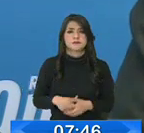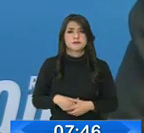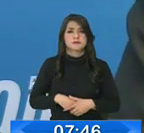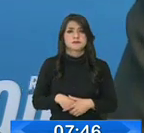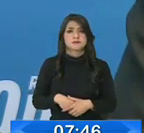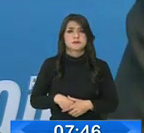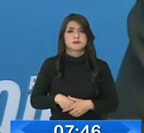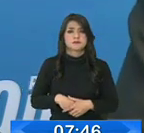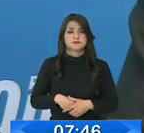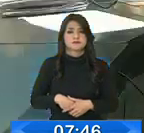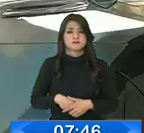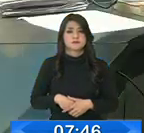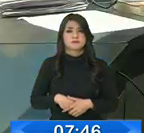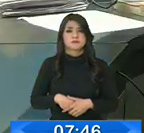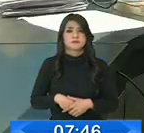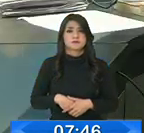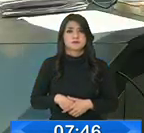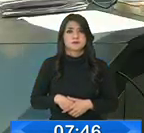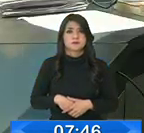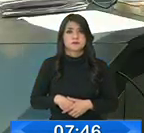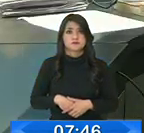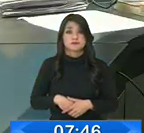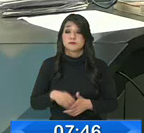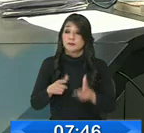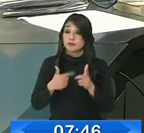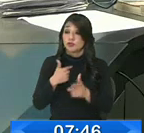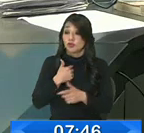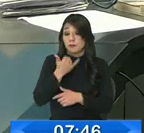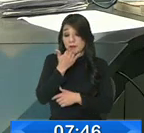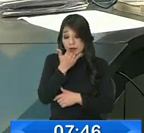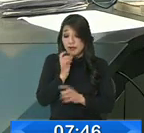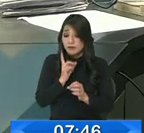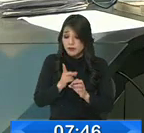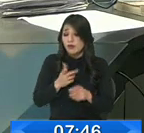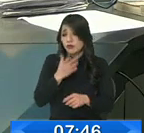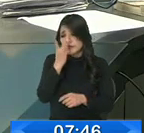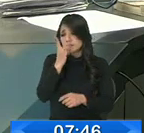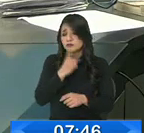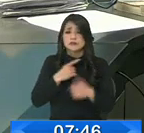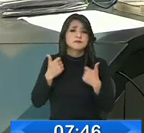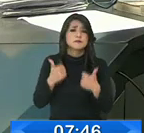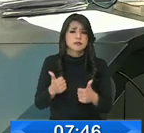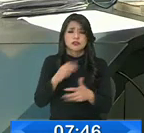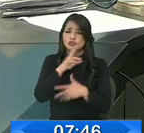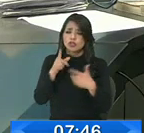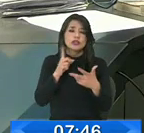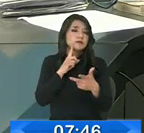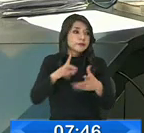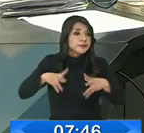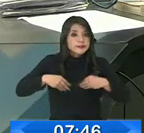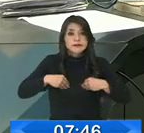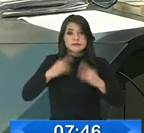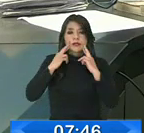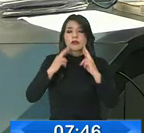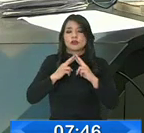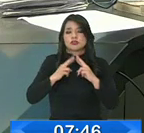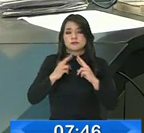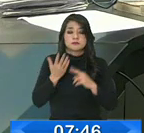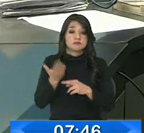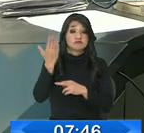Y ustedes los de reconocernos a los aciertos y los errores que todos tenemos. Hay que volver mucho más. Yo creo que el periodo político